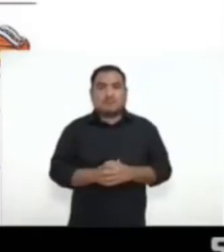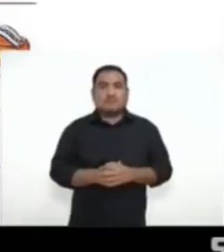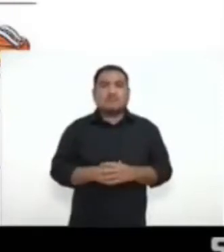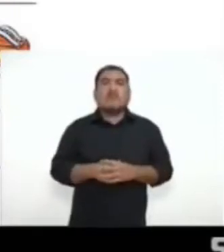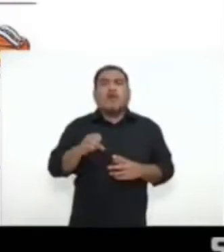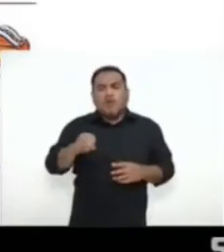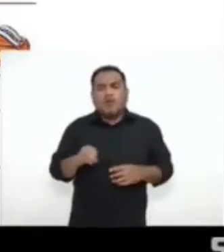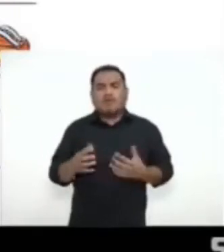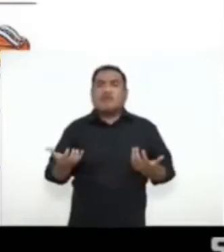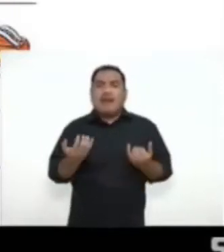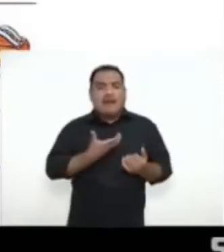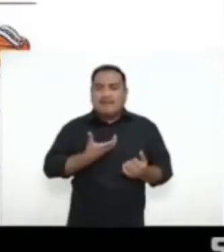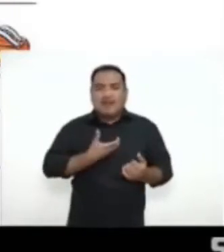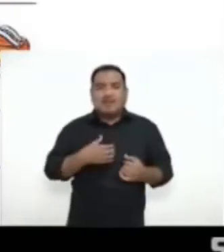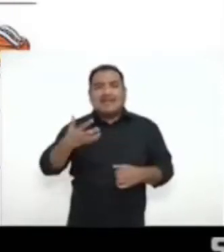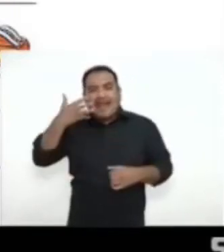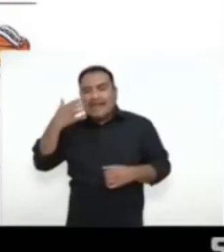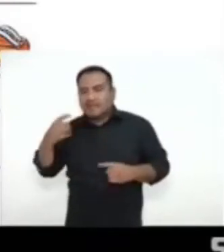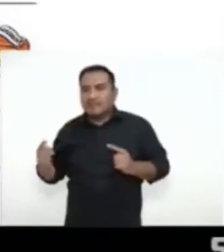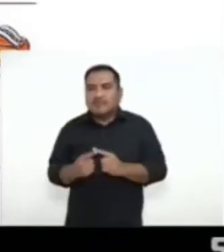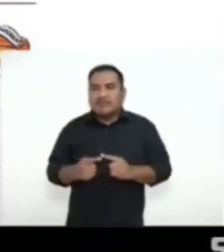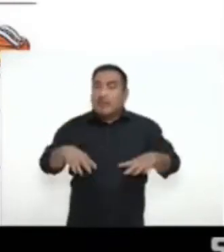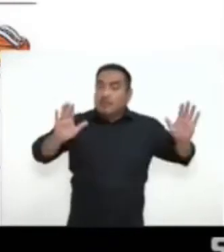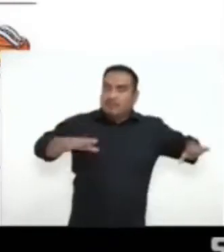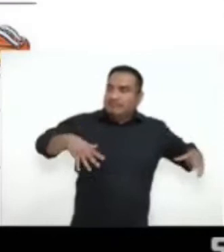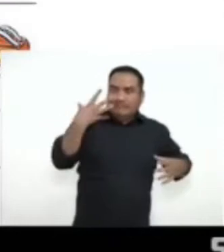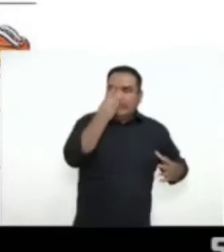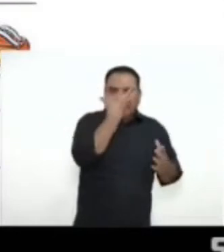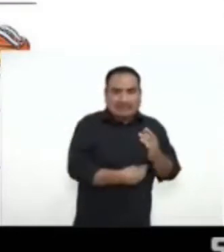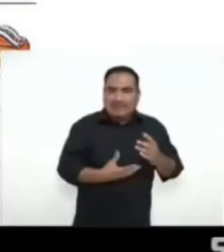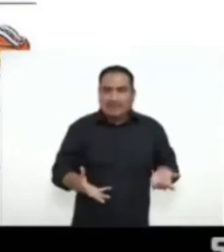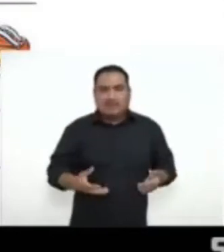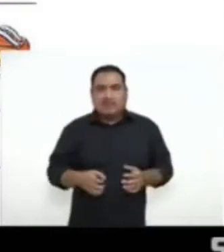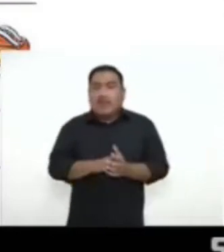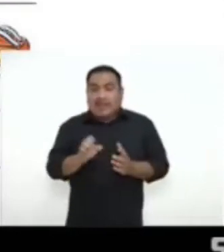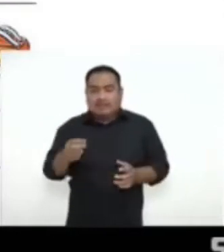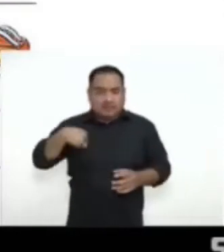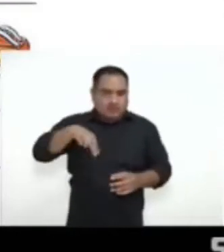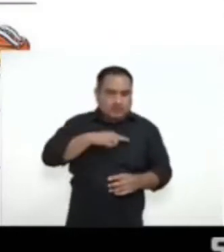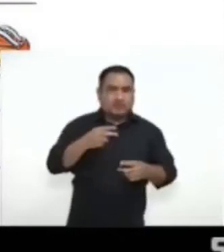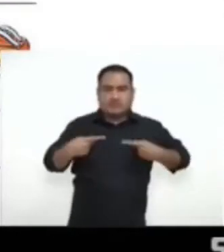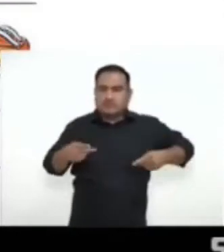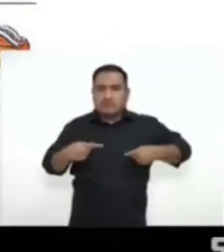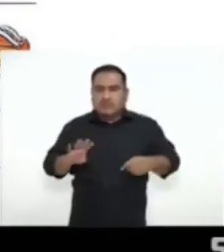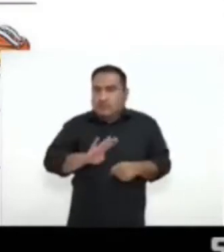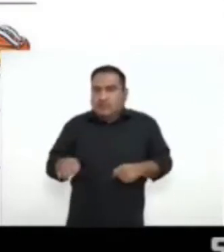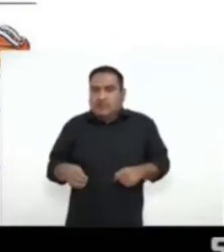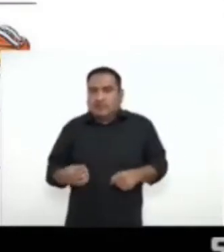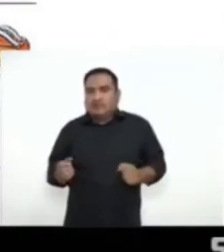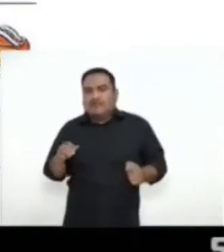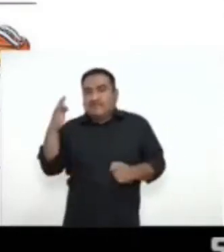huye, vuela. Bueno, ¿por qué? Esta parálisis, nosotros no nos hacemos los muertos, pero muchas veces nos